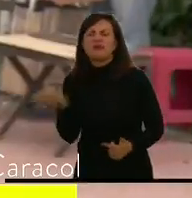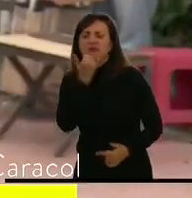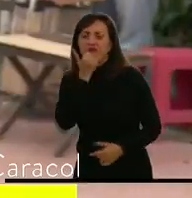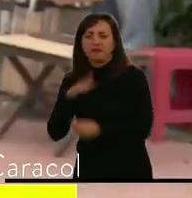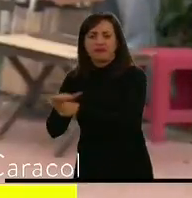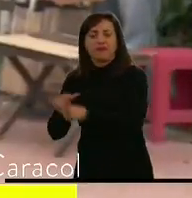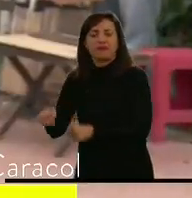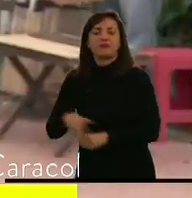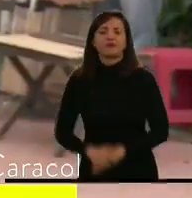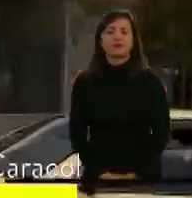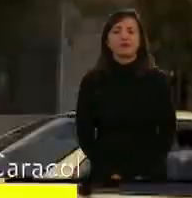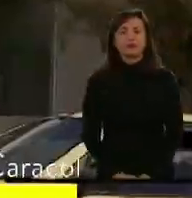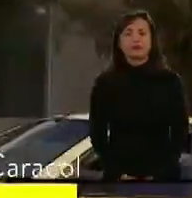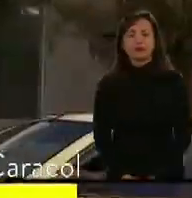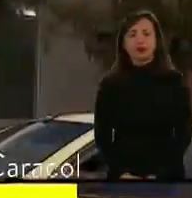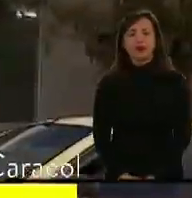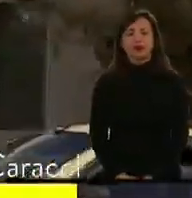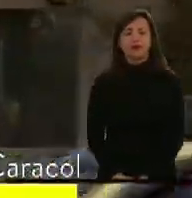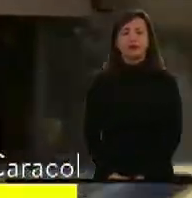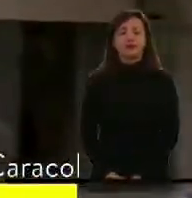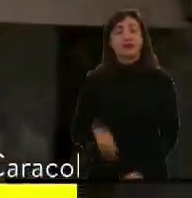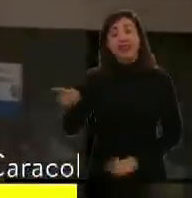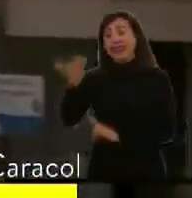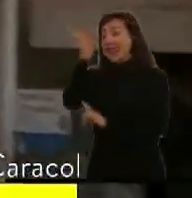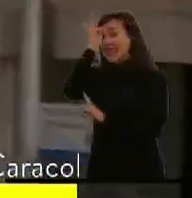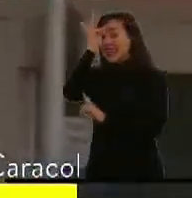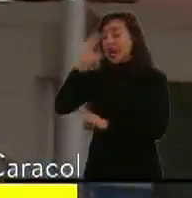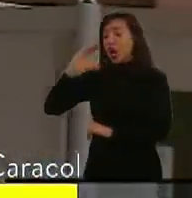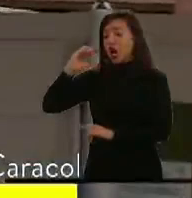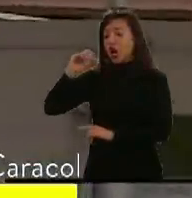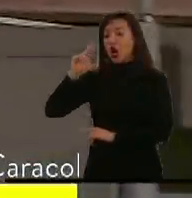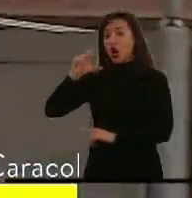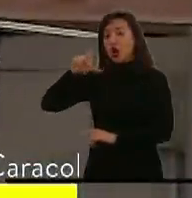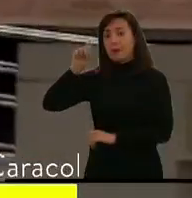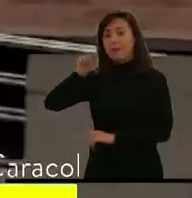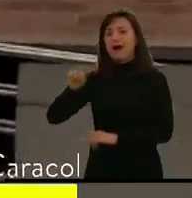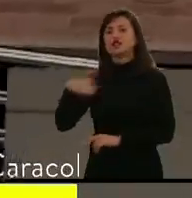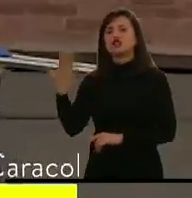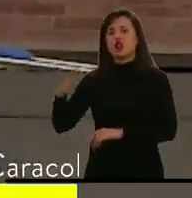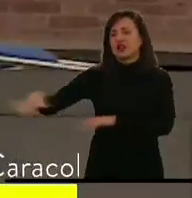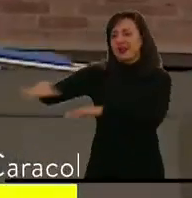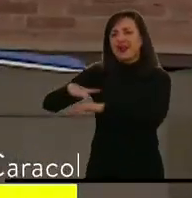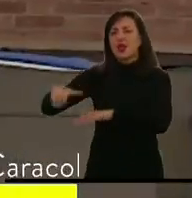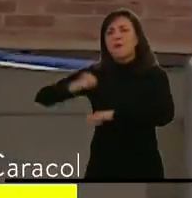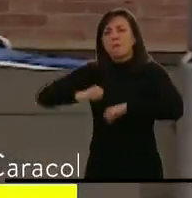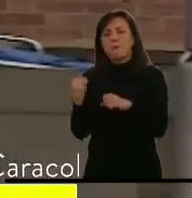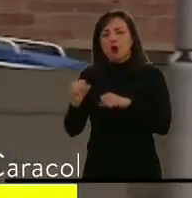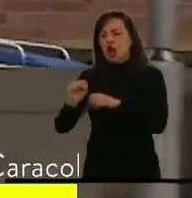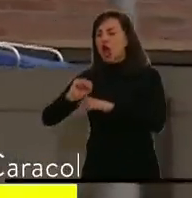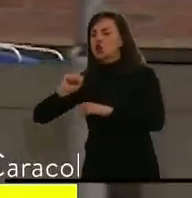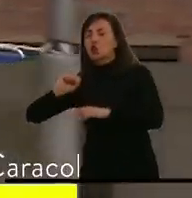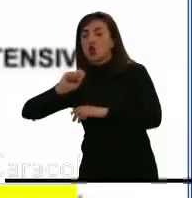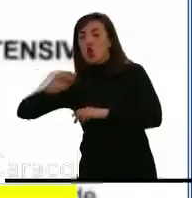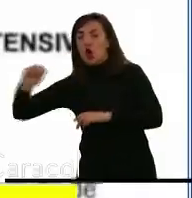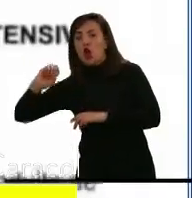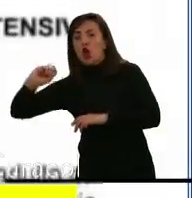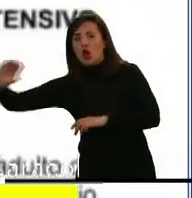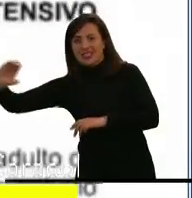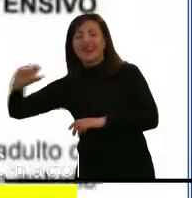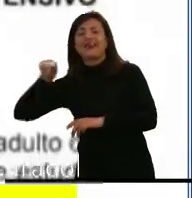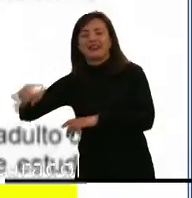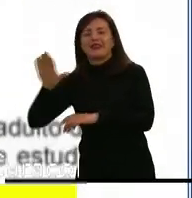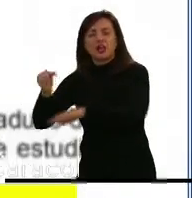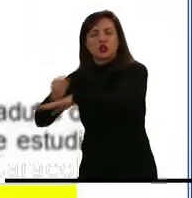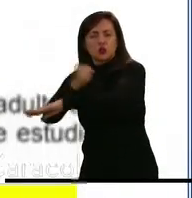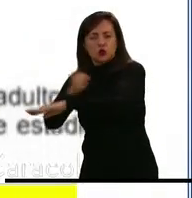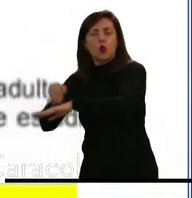sucede. La clínica Corpas, ubicada en el noroccidente de Bogotá, anunció el cierre de su unidad de cuidados intensivos por un